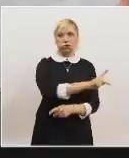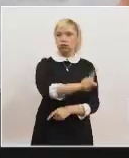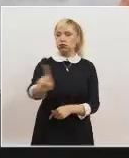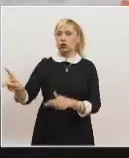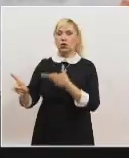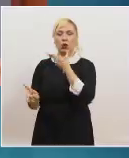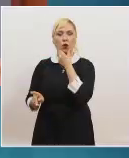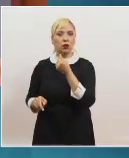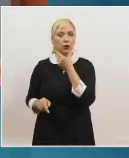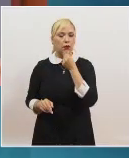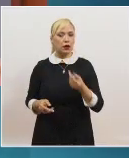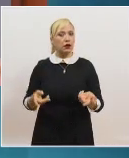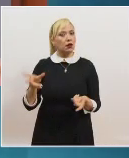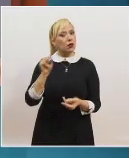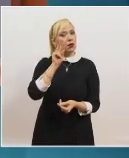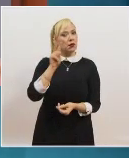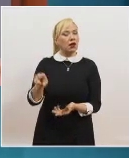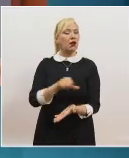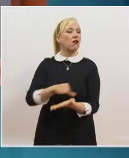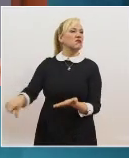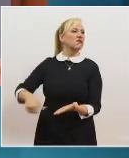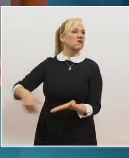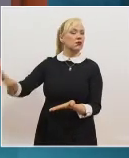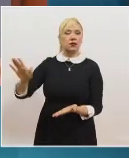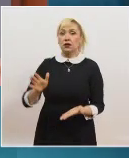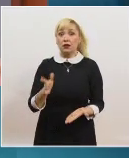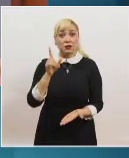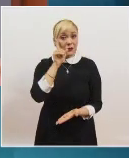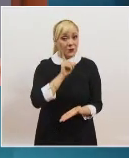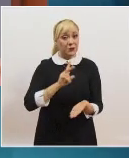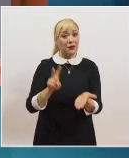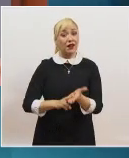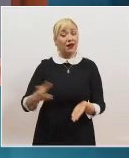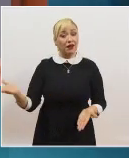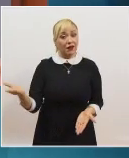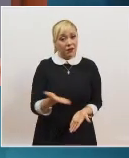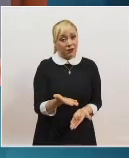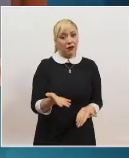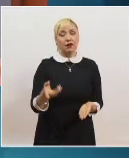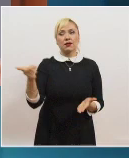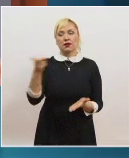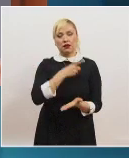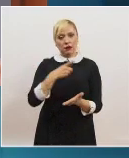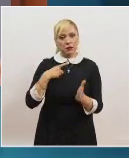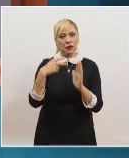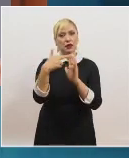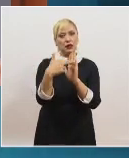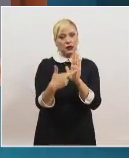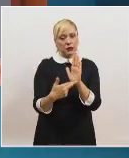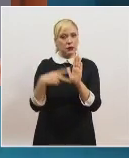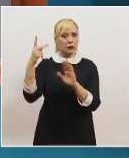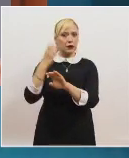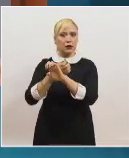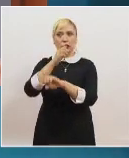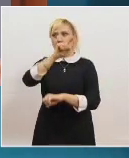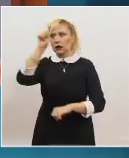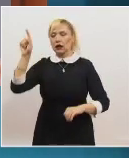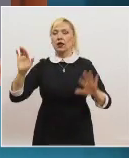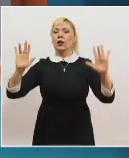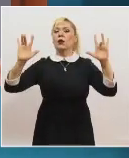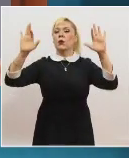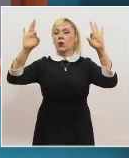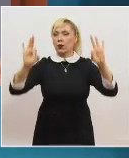Electoral de la entidad. Los institutos electorales emitan lineamientos sobre la paridad en